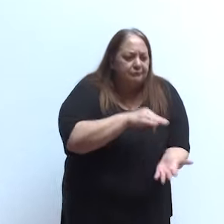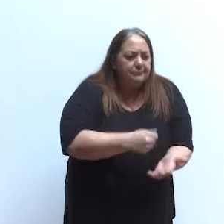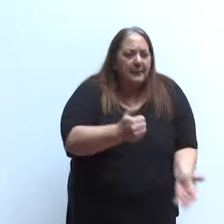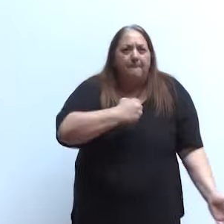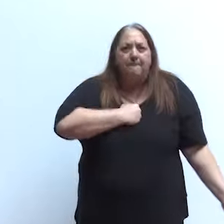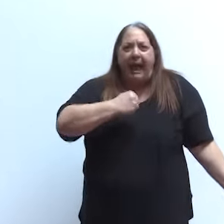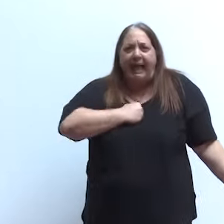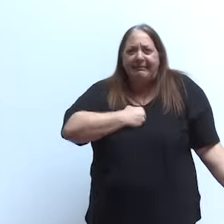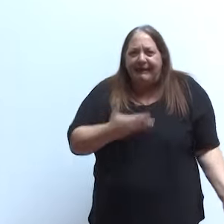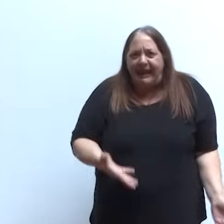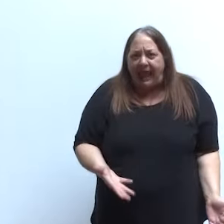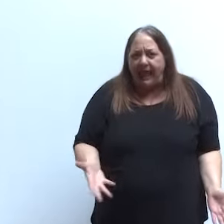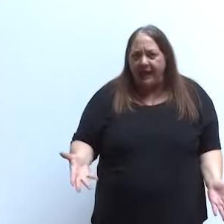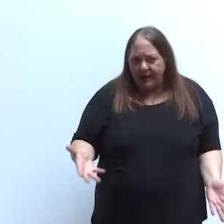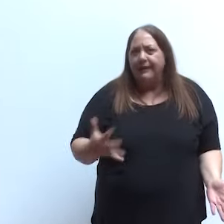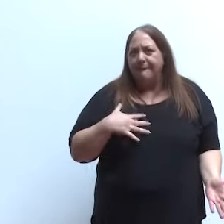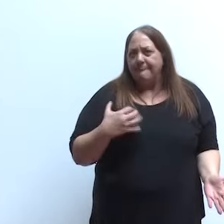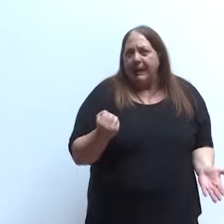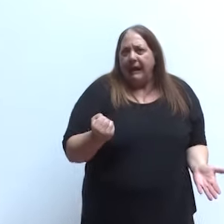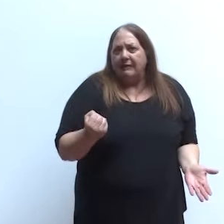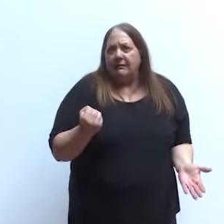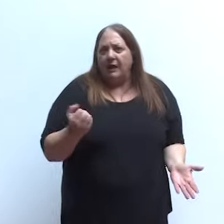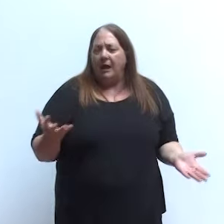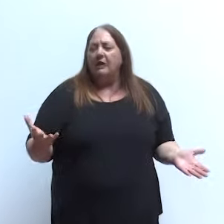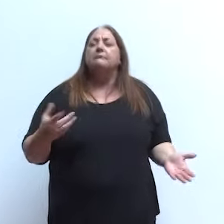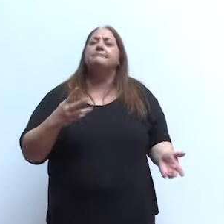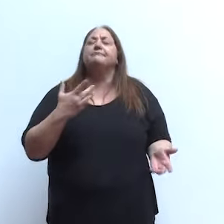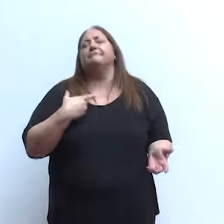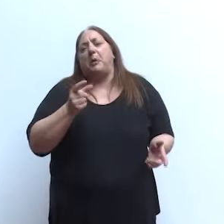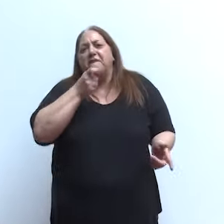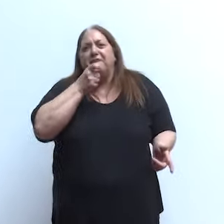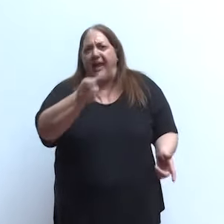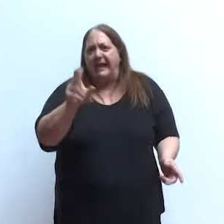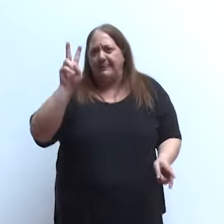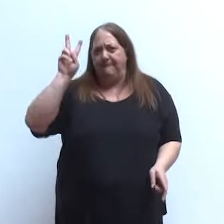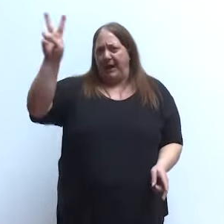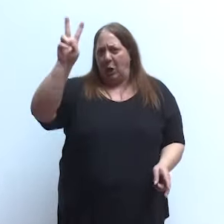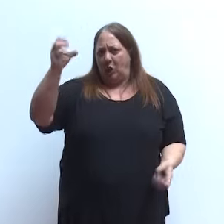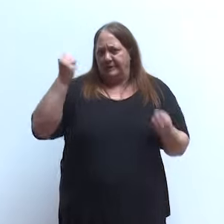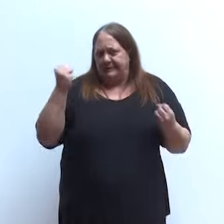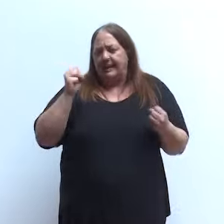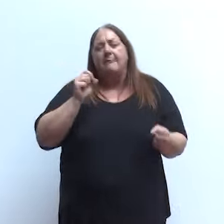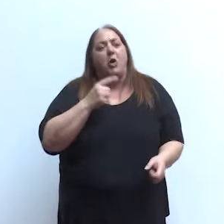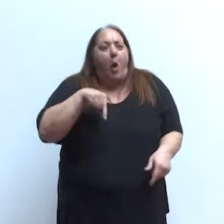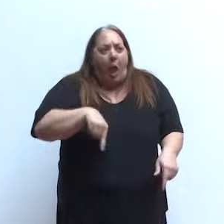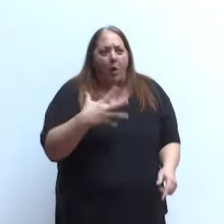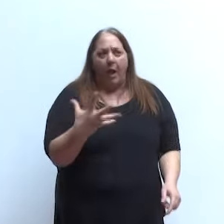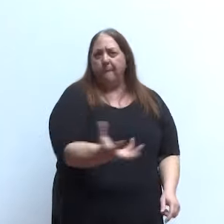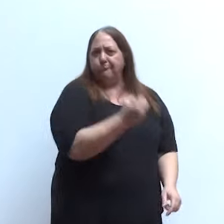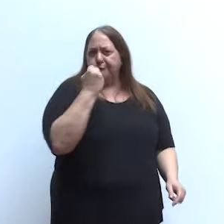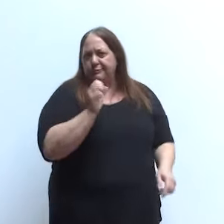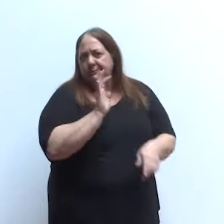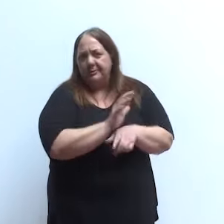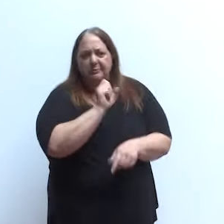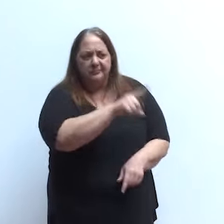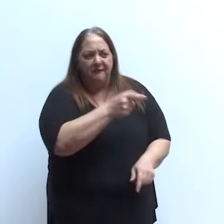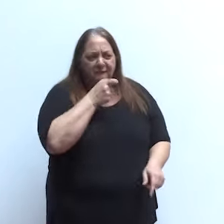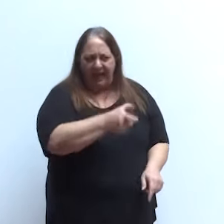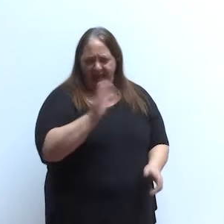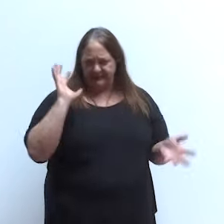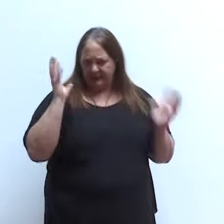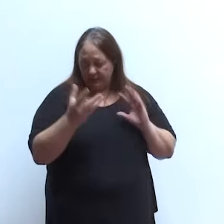decirlo con una frase no bien peronista pero que ahora es una frase de Miley no eh Miley es el